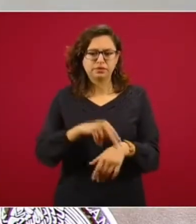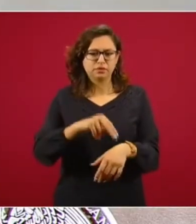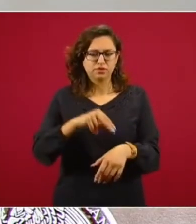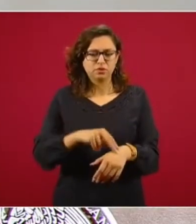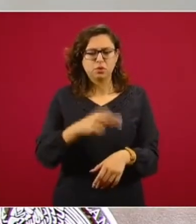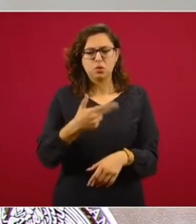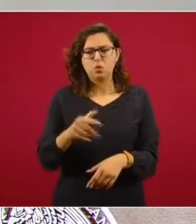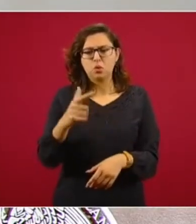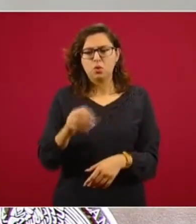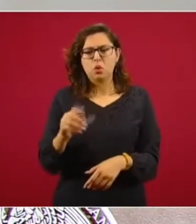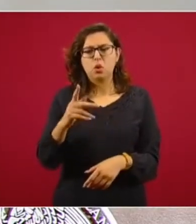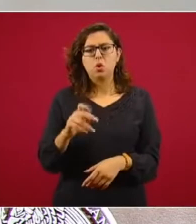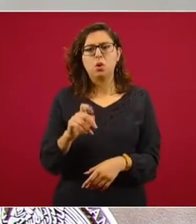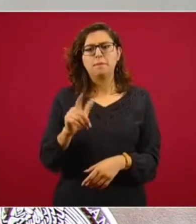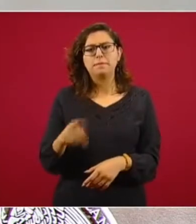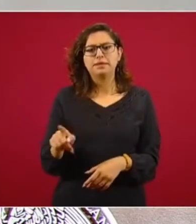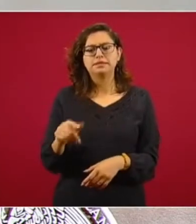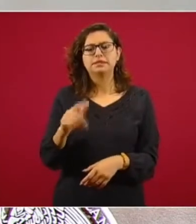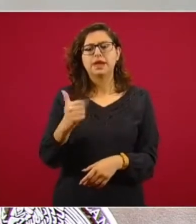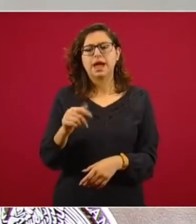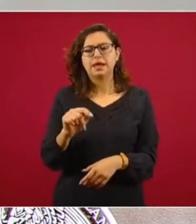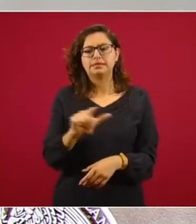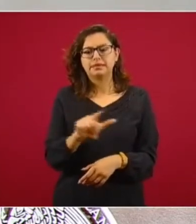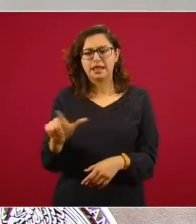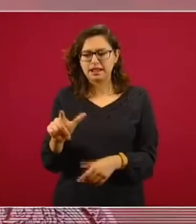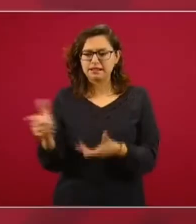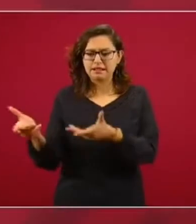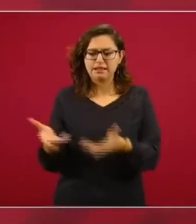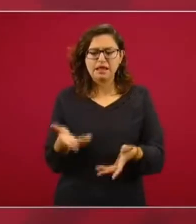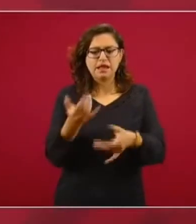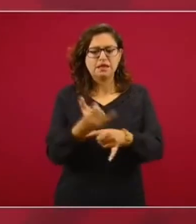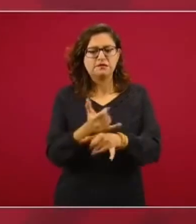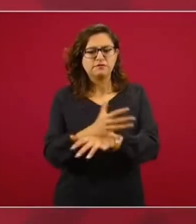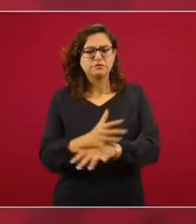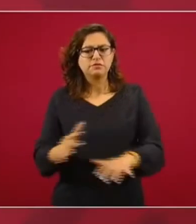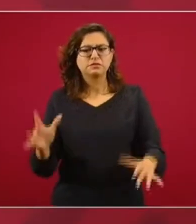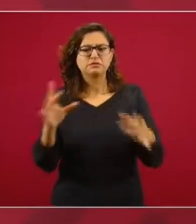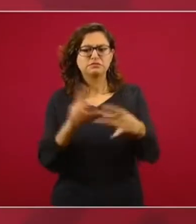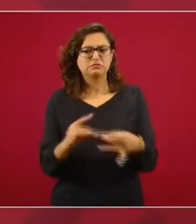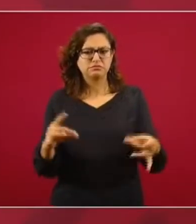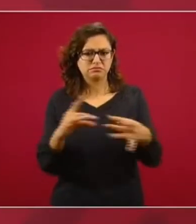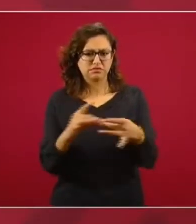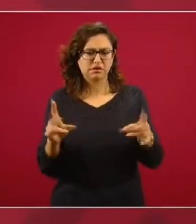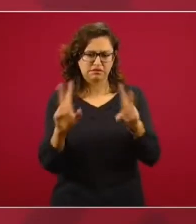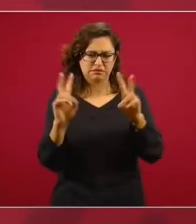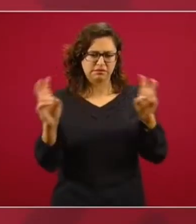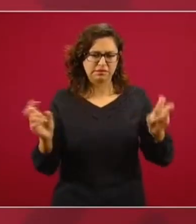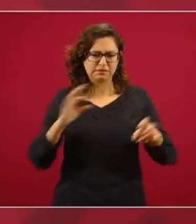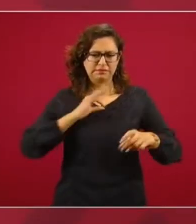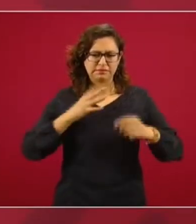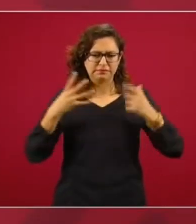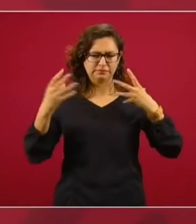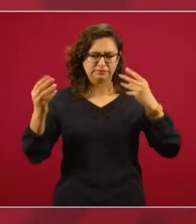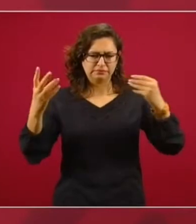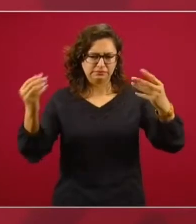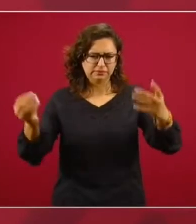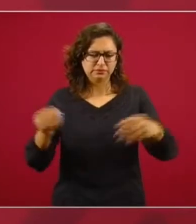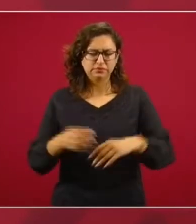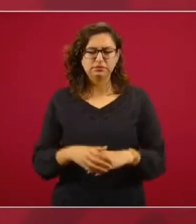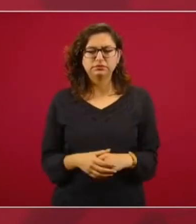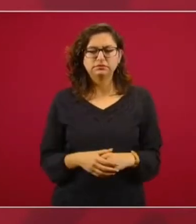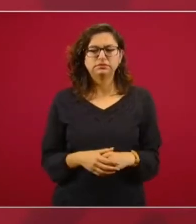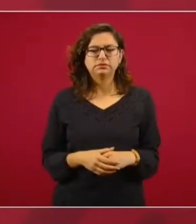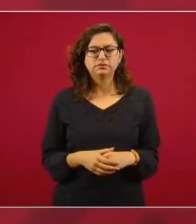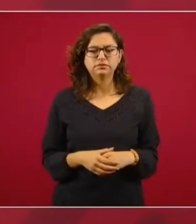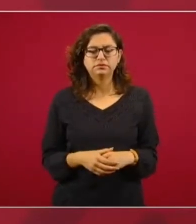Hugo López-Gatell, quien nos actualizará el informe técnico de la pandemia. En este sentido,